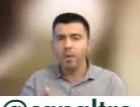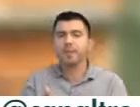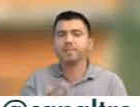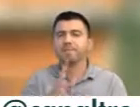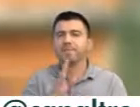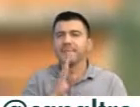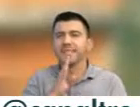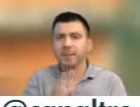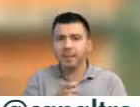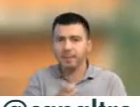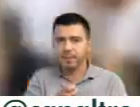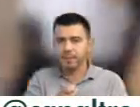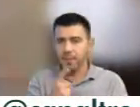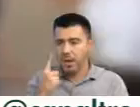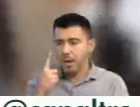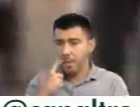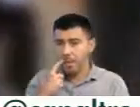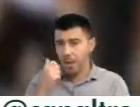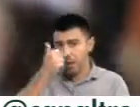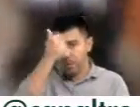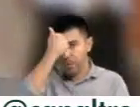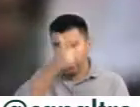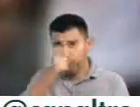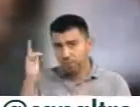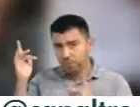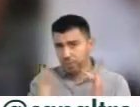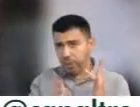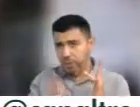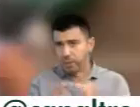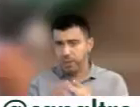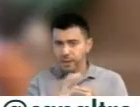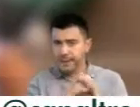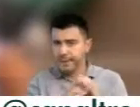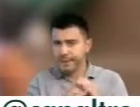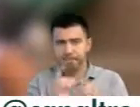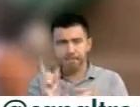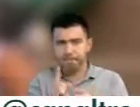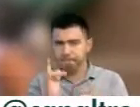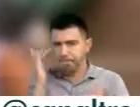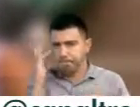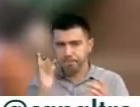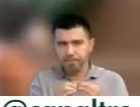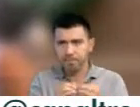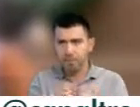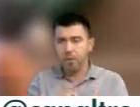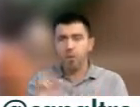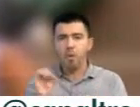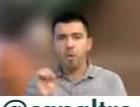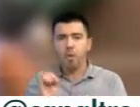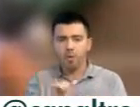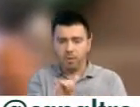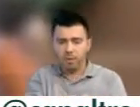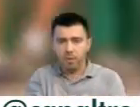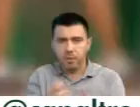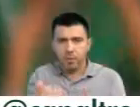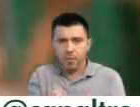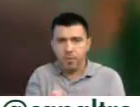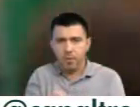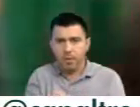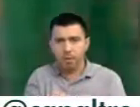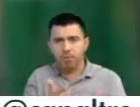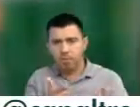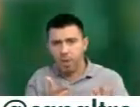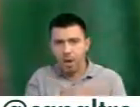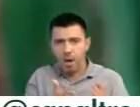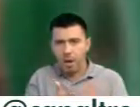por desacuerdos entre el padre de familia y el profesor o por problemas entre los mismos compañeros, son algunos de los motivos por los que se generan